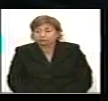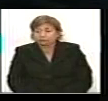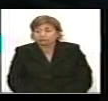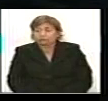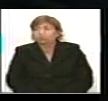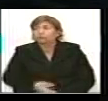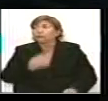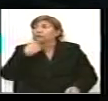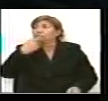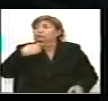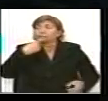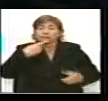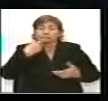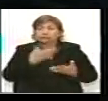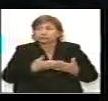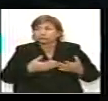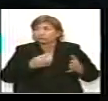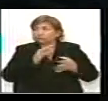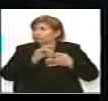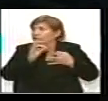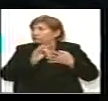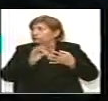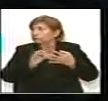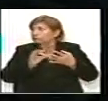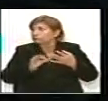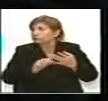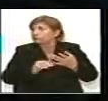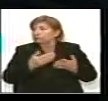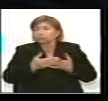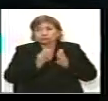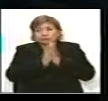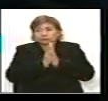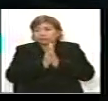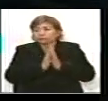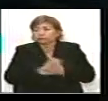y les comento más a detalle en la siguiente diapositiva, por favor.